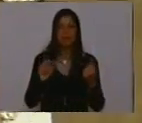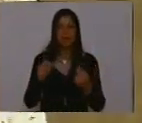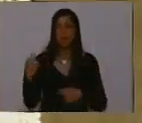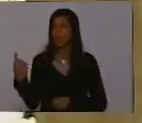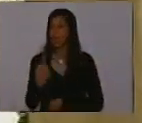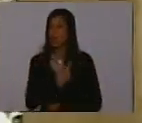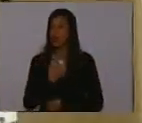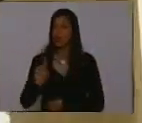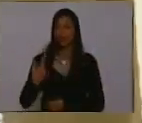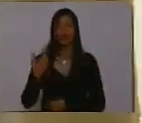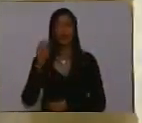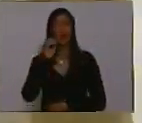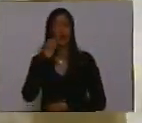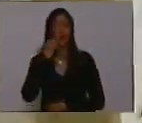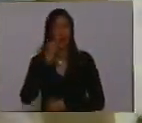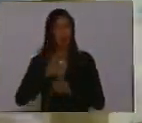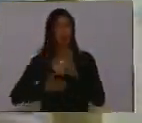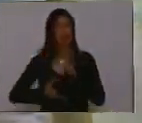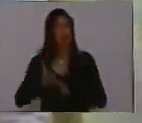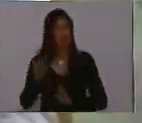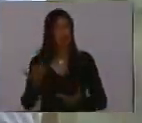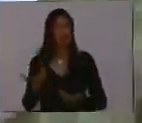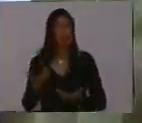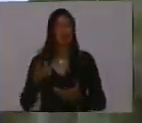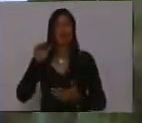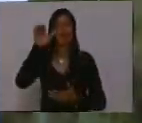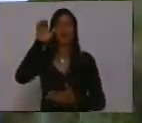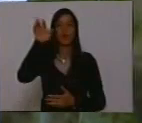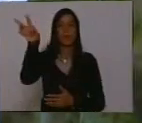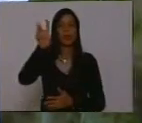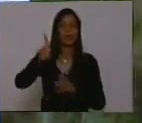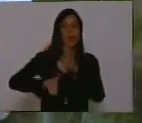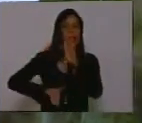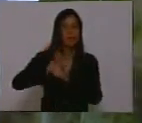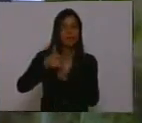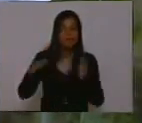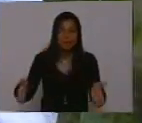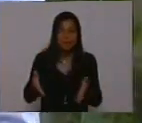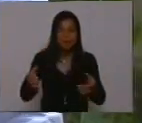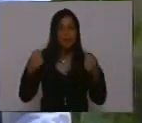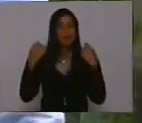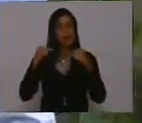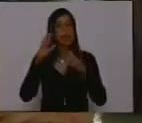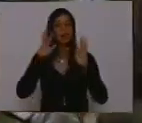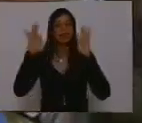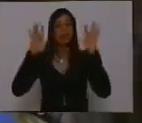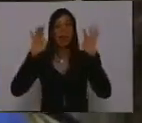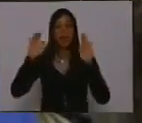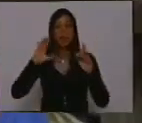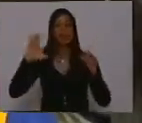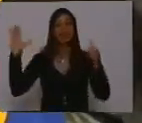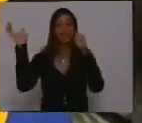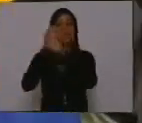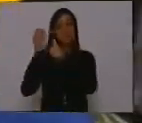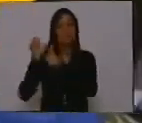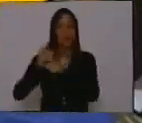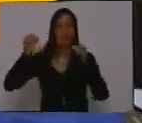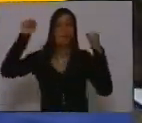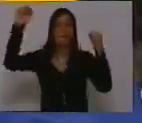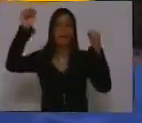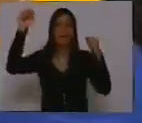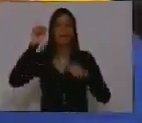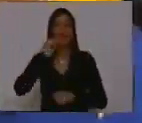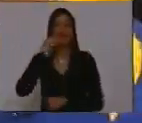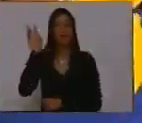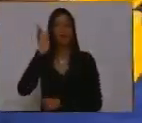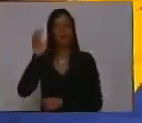los jóvenes vamos a construir nuestro futuro, vamos a materializar nuestros sueños. ¡Que viva la juventud venezolana! ¡Que viva